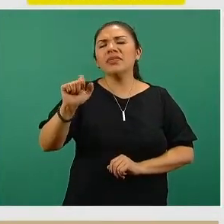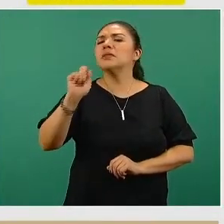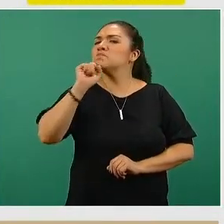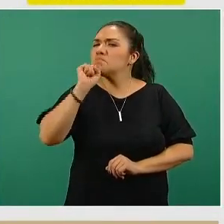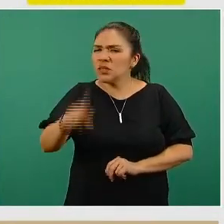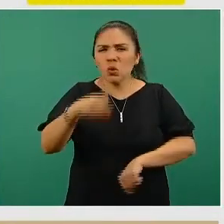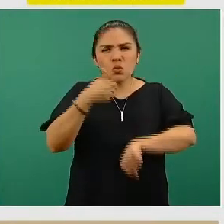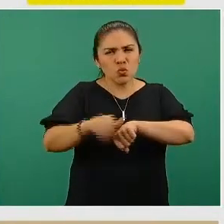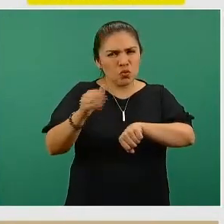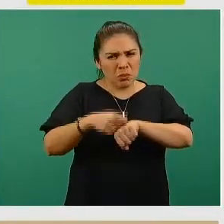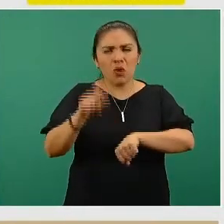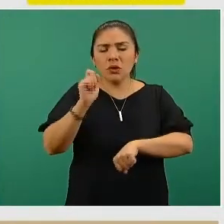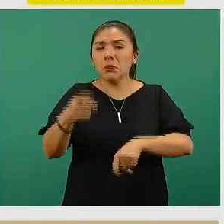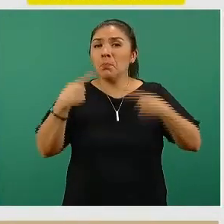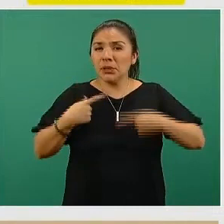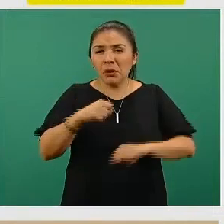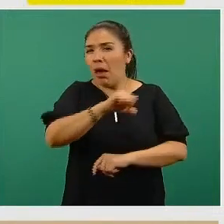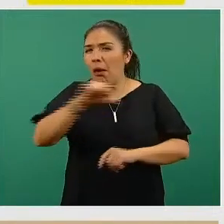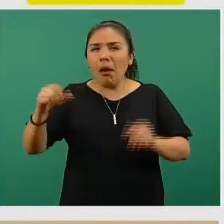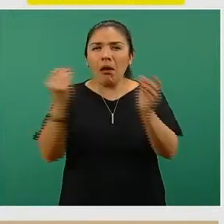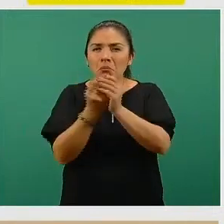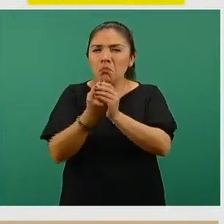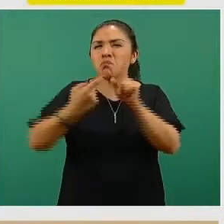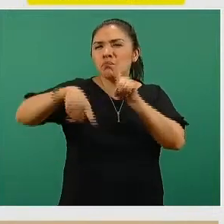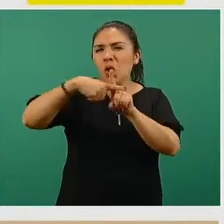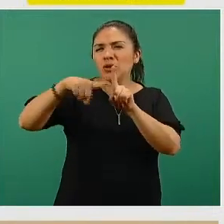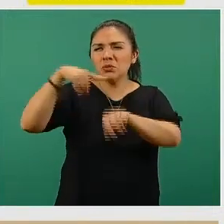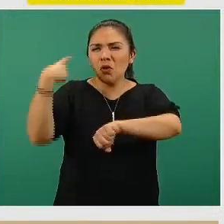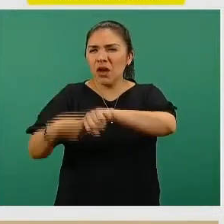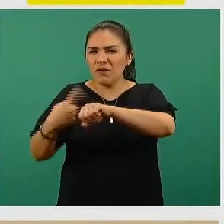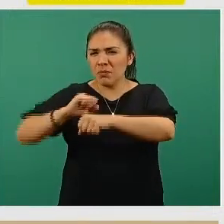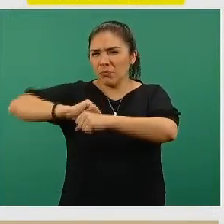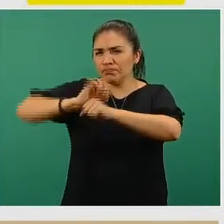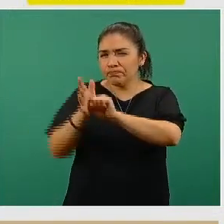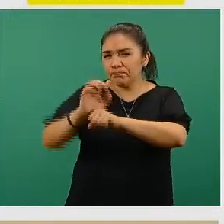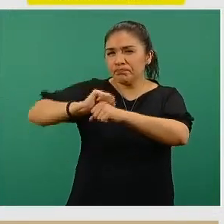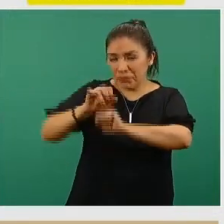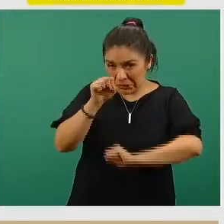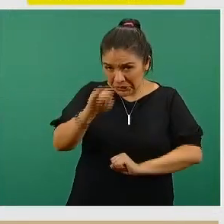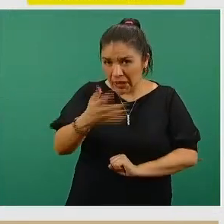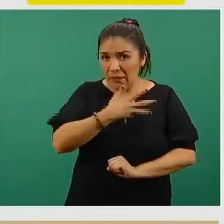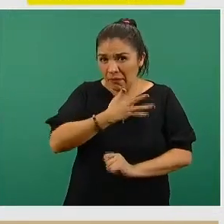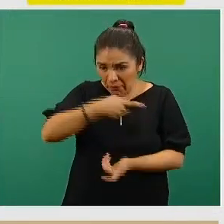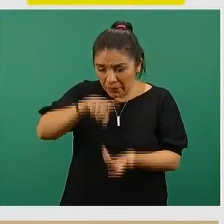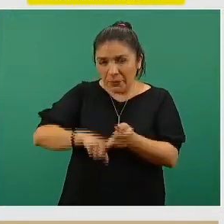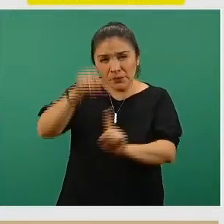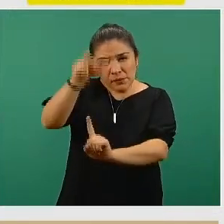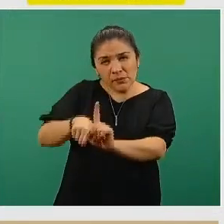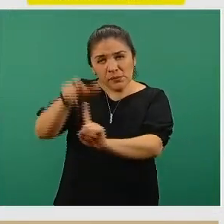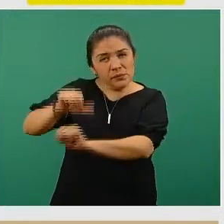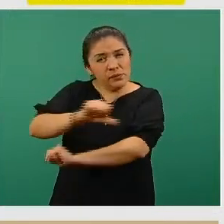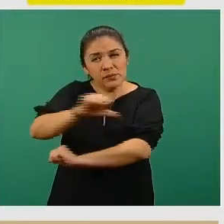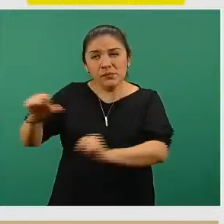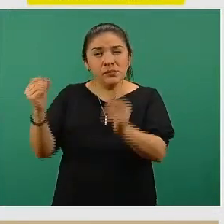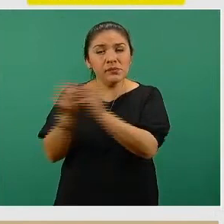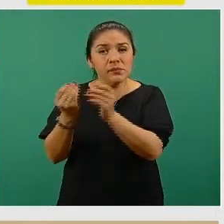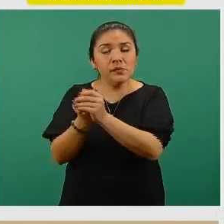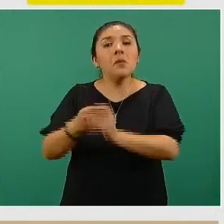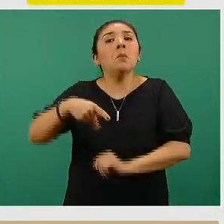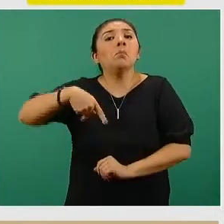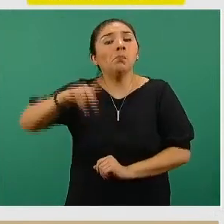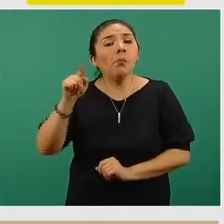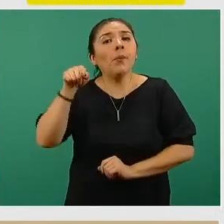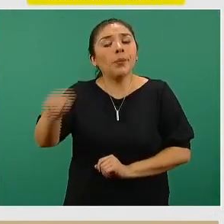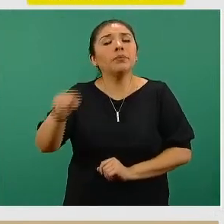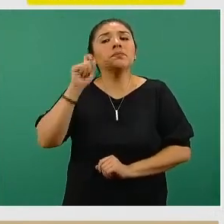numerador, son casos confirmados, defunciones confirmadas con infección de virus SARS-CoV-2, pero